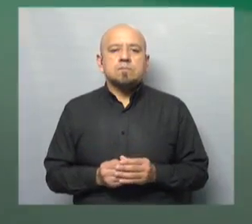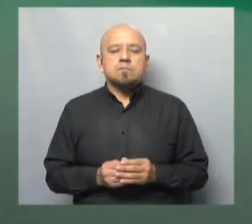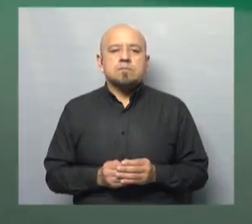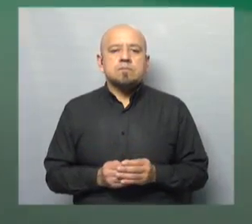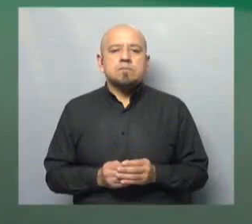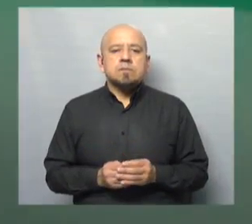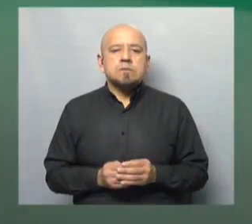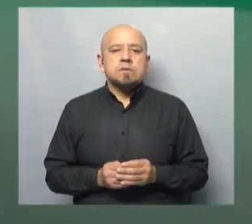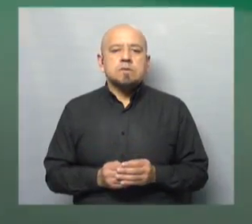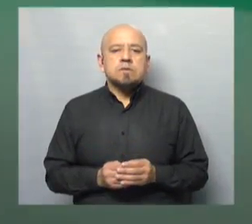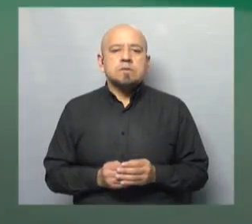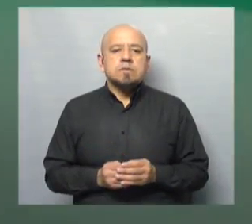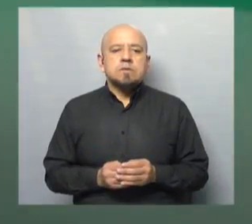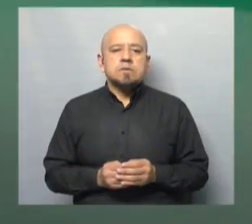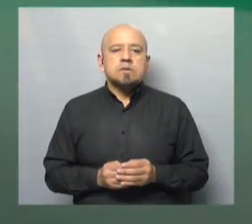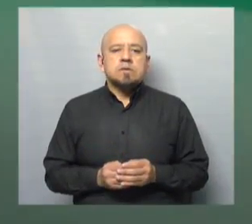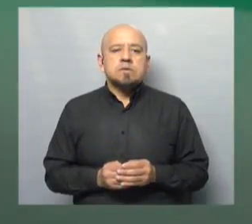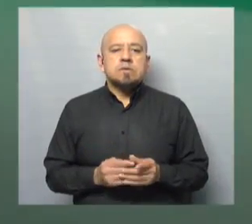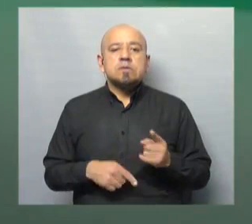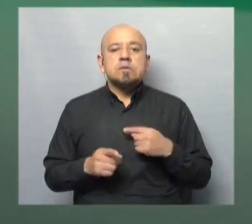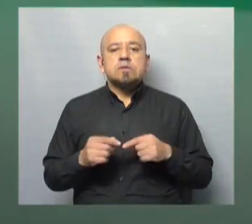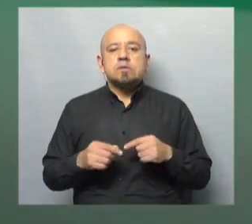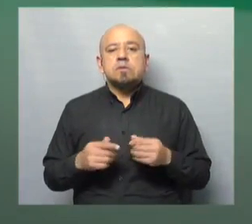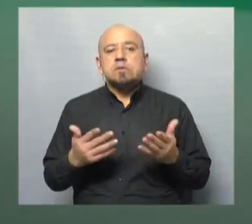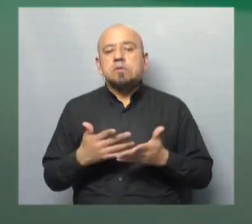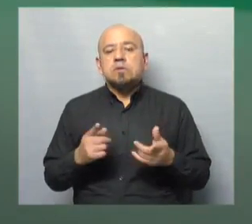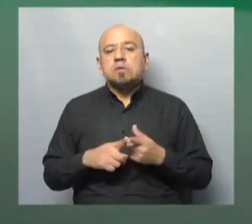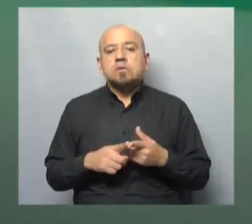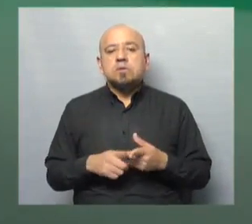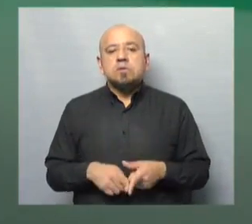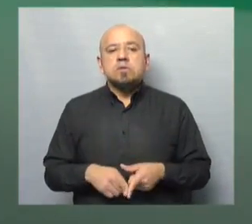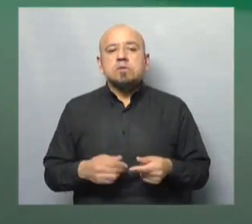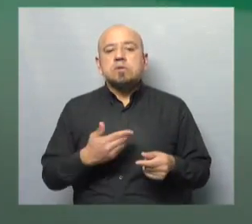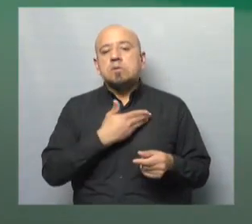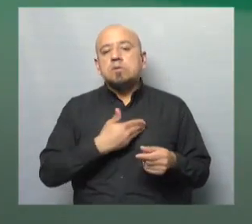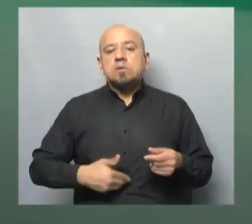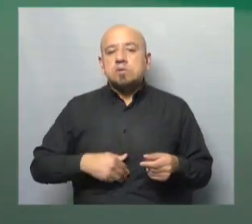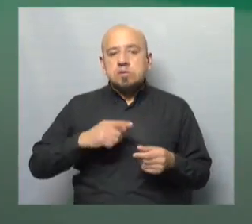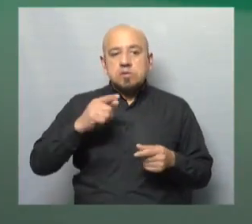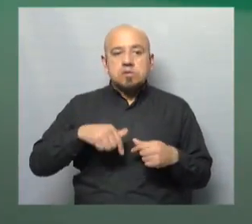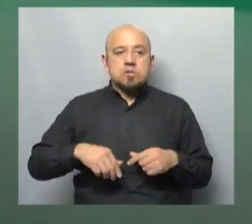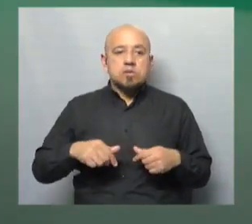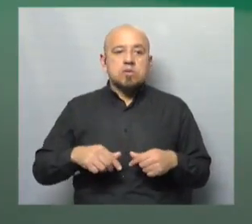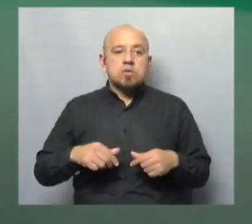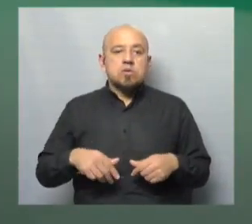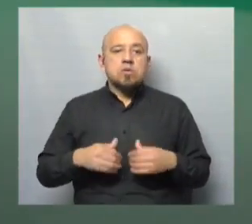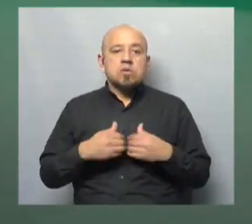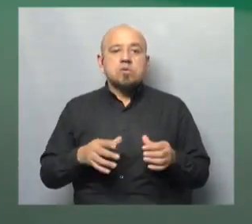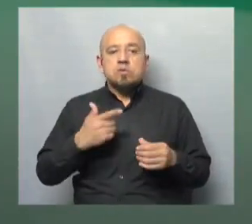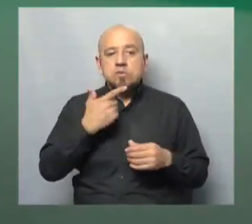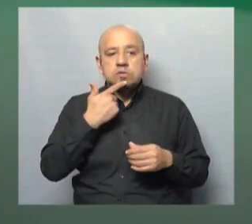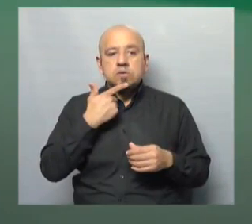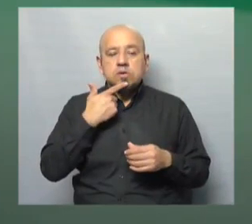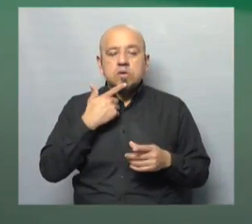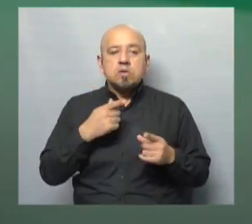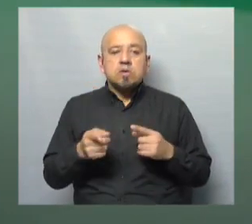y a todo esto llegamos a la mitad del mandato del presidente de la republica claro formalmente a medianoche cuando empiece a septiembre se